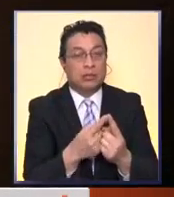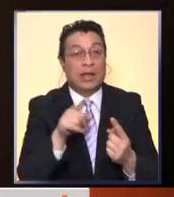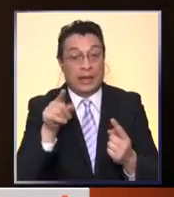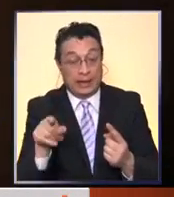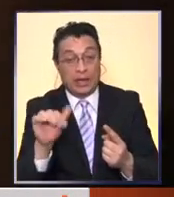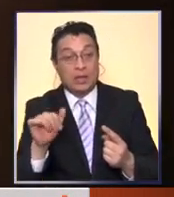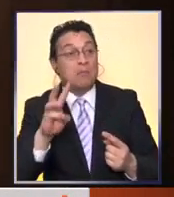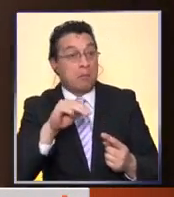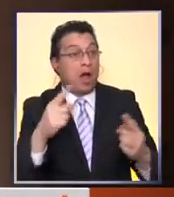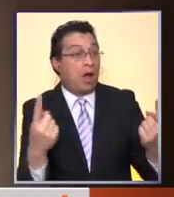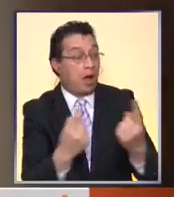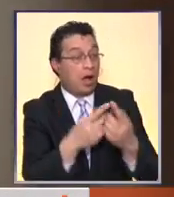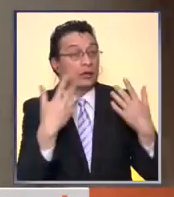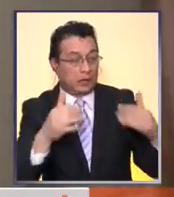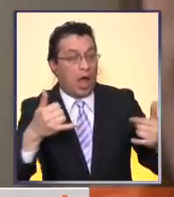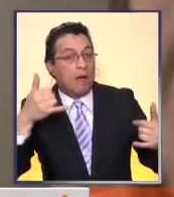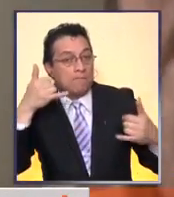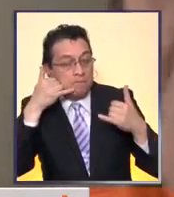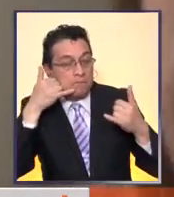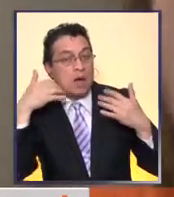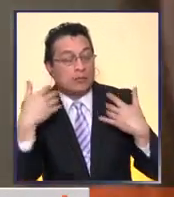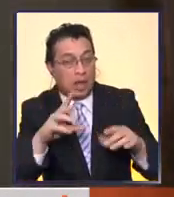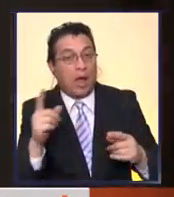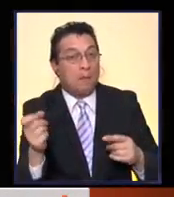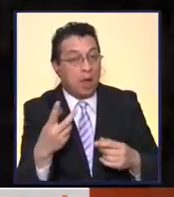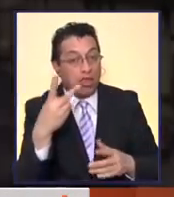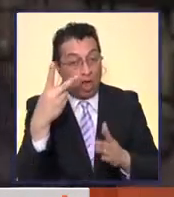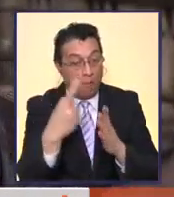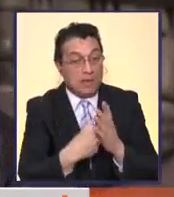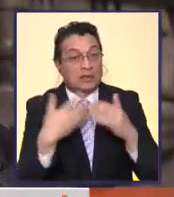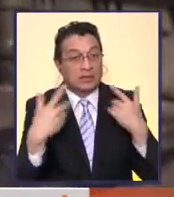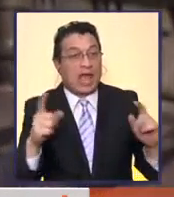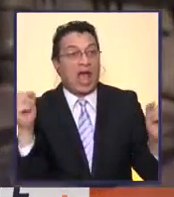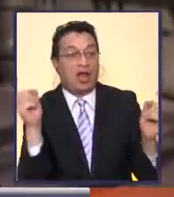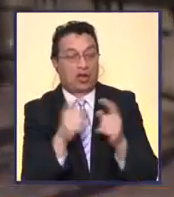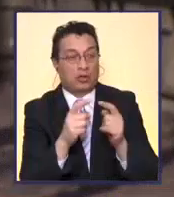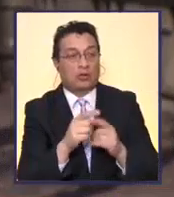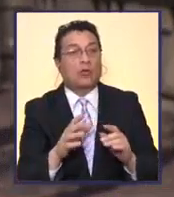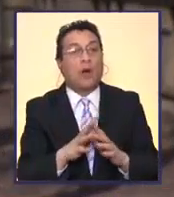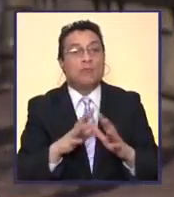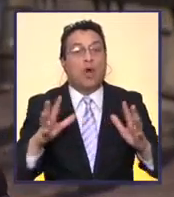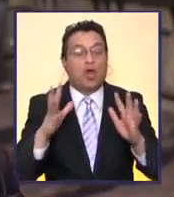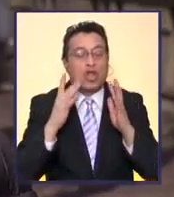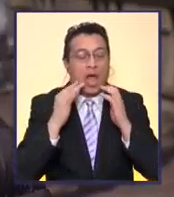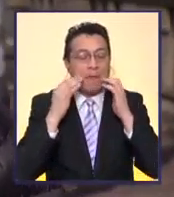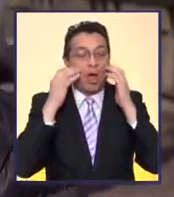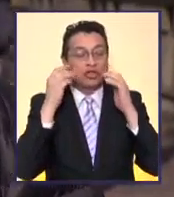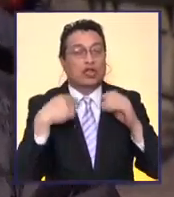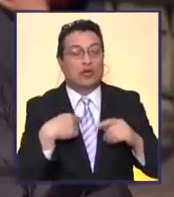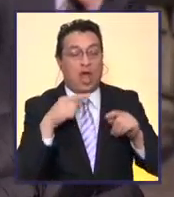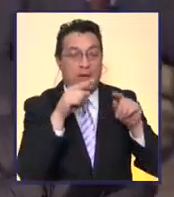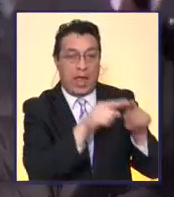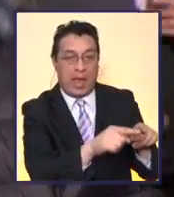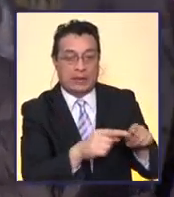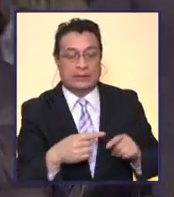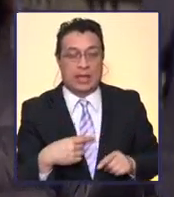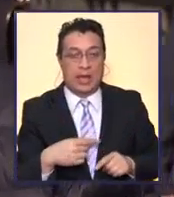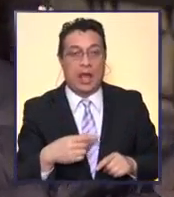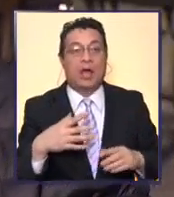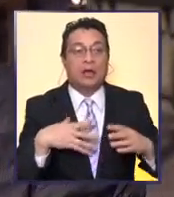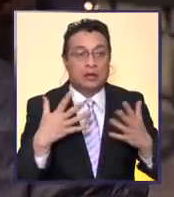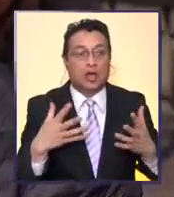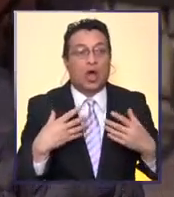hablado. Hace 2 meses tuvieron el primer contacto. Muchas emociones por ella. Es